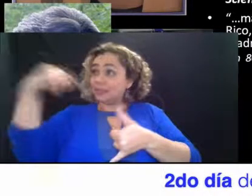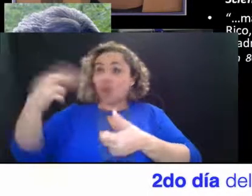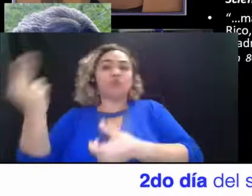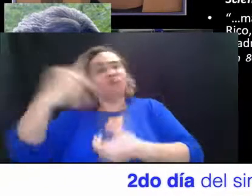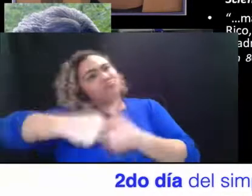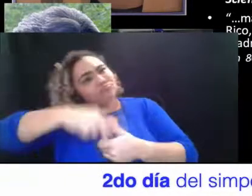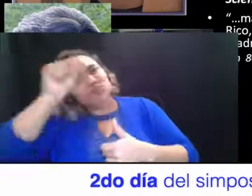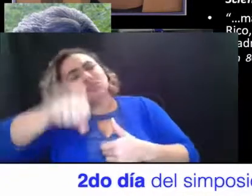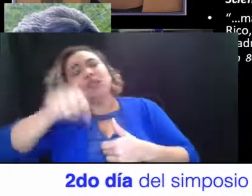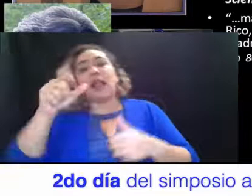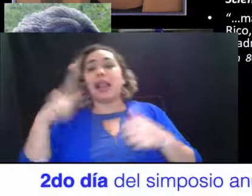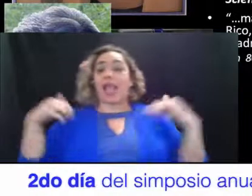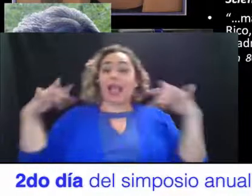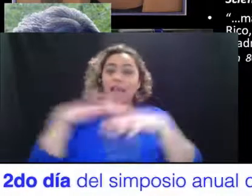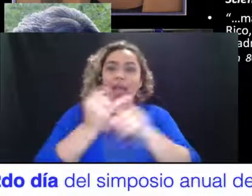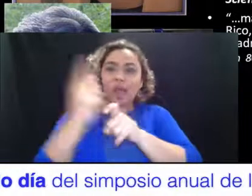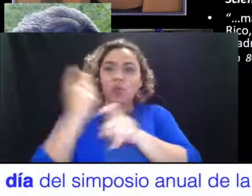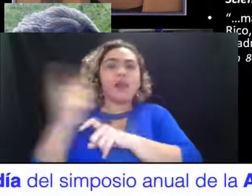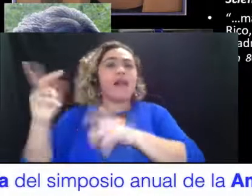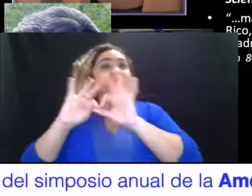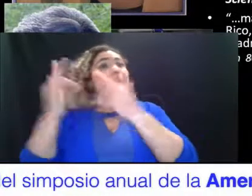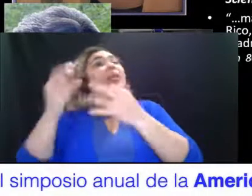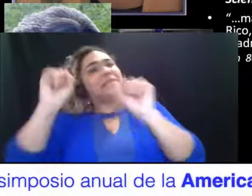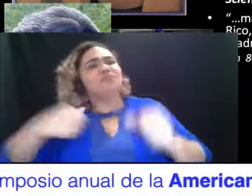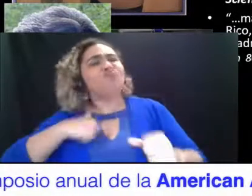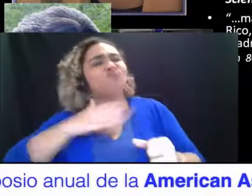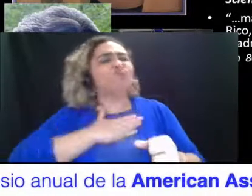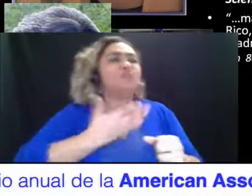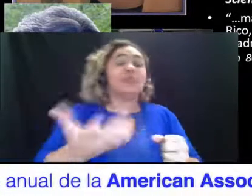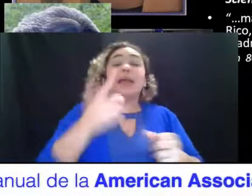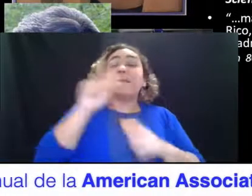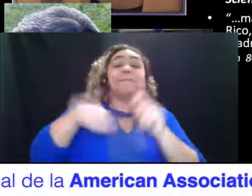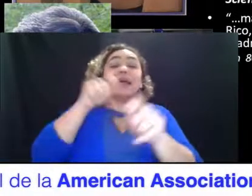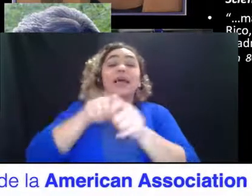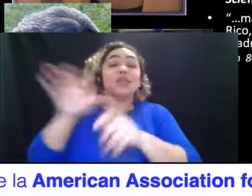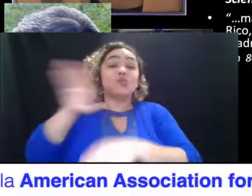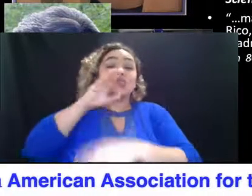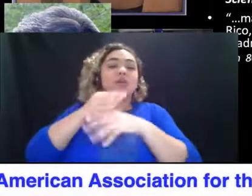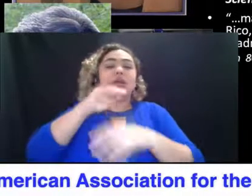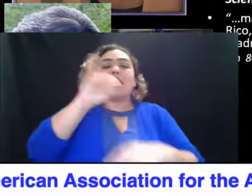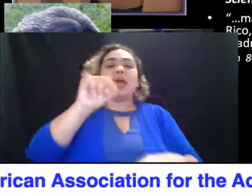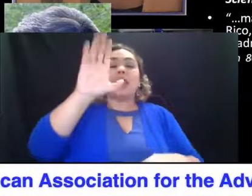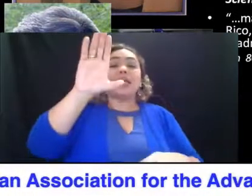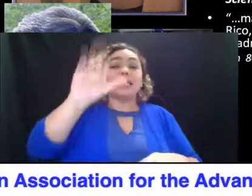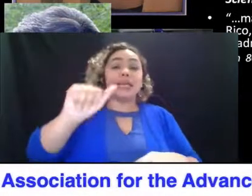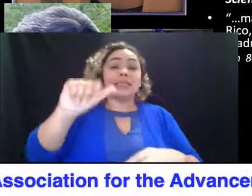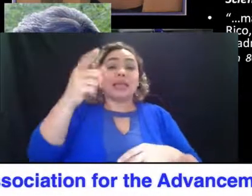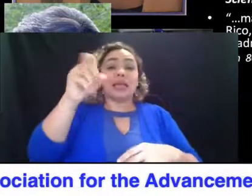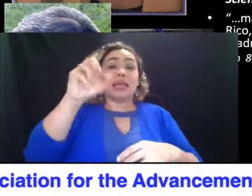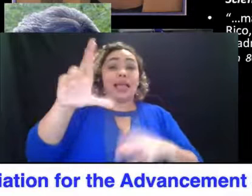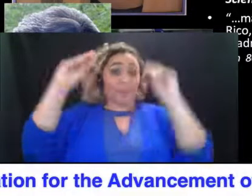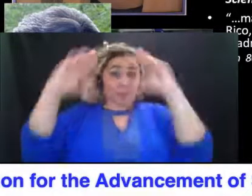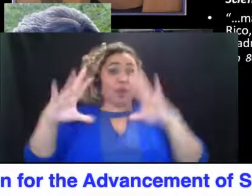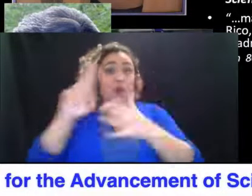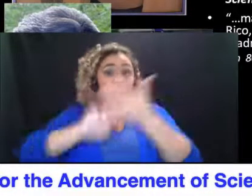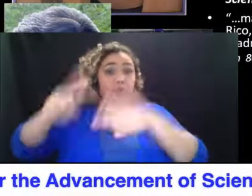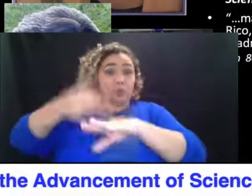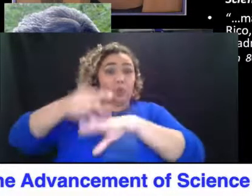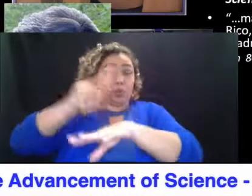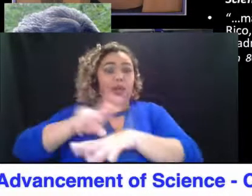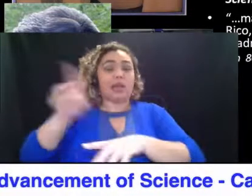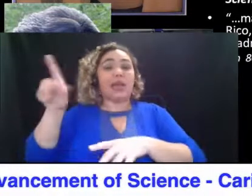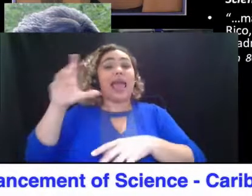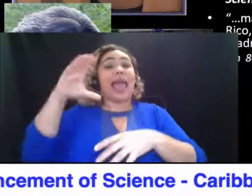nuestras conferencias anuales, y particularmente su hija Jessica Gaspar, que es profesora en la Universidad de Puerto Rico, recinto de